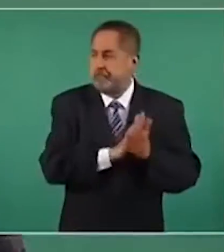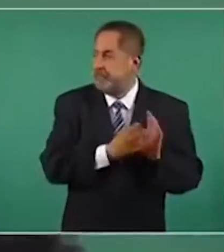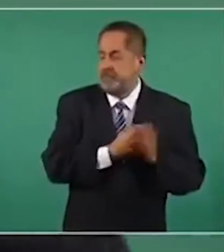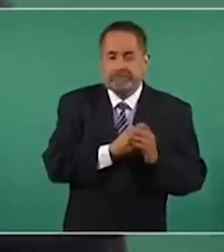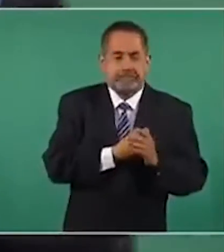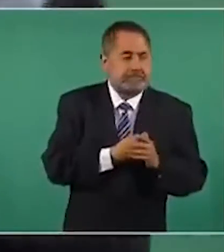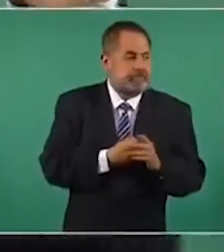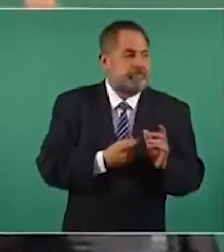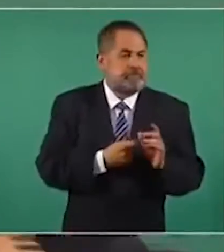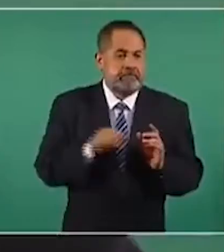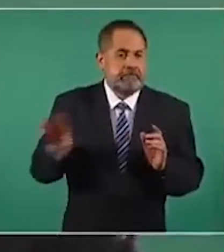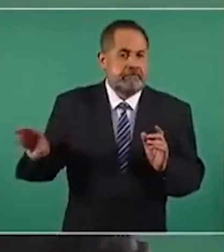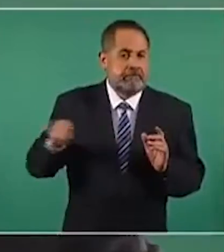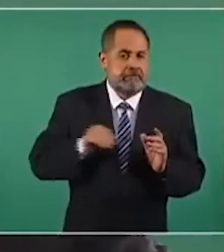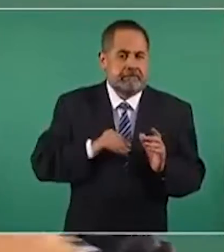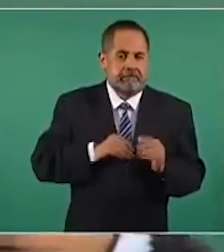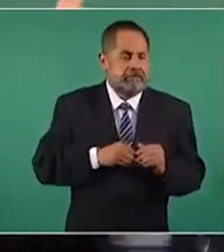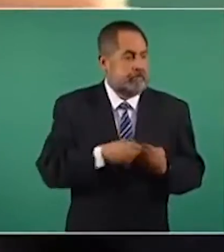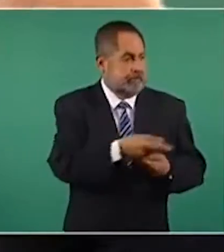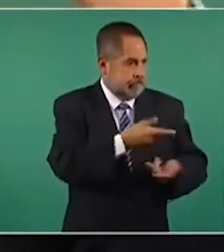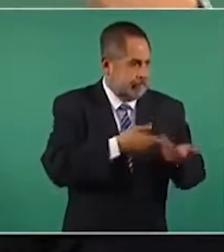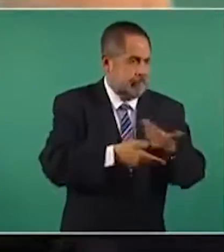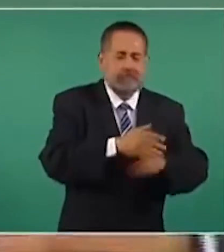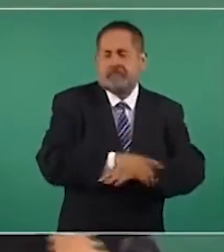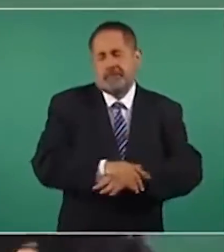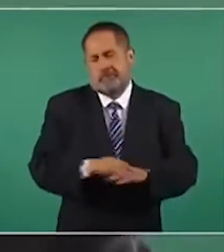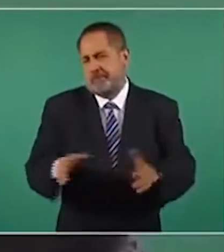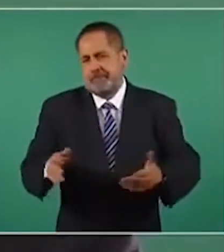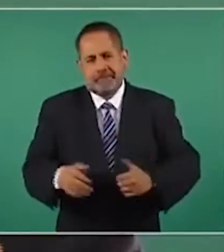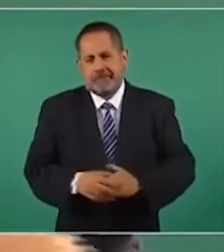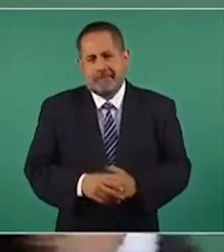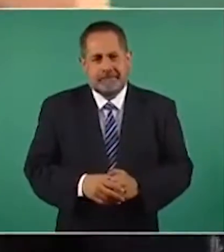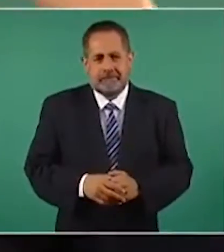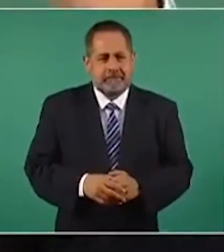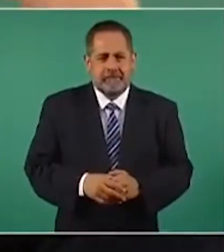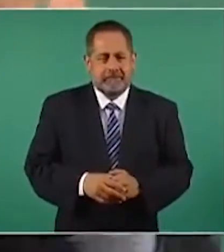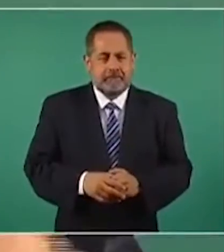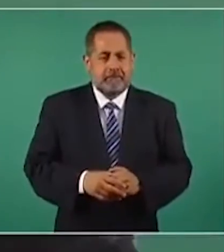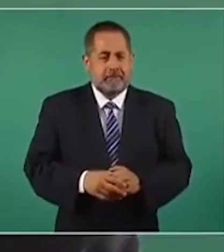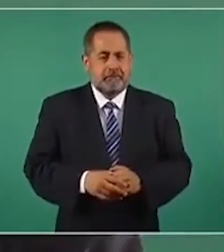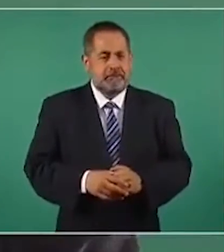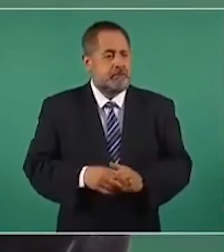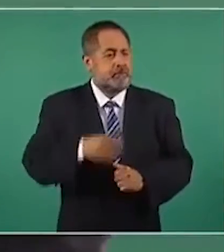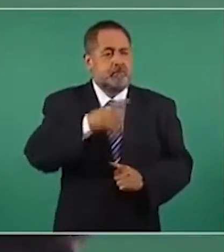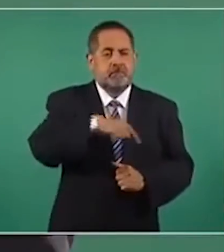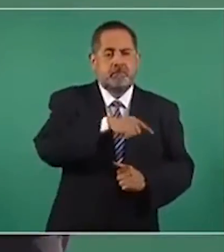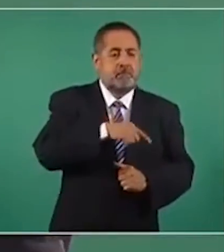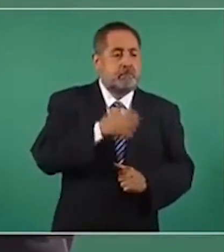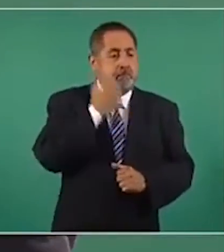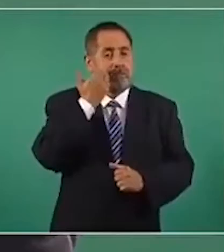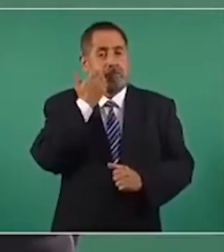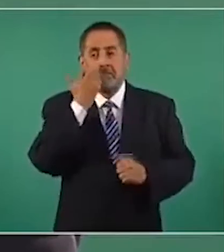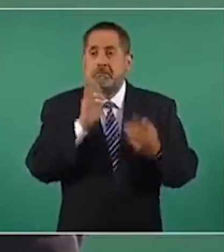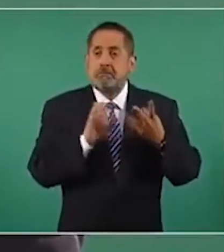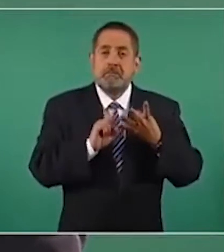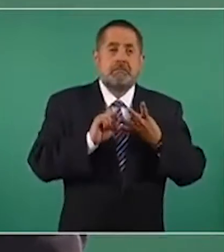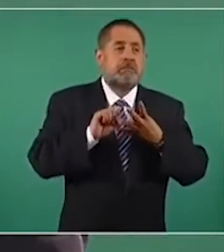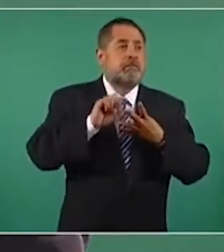Agarrar dinero para ir escalando,